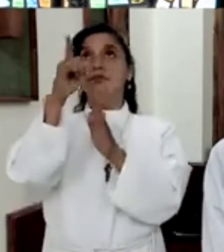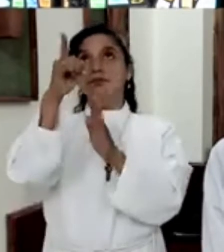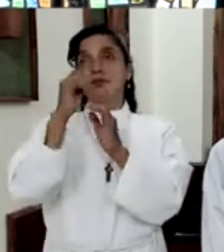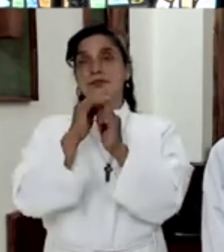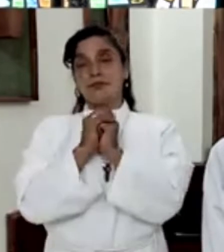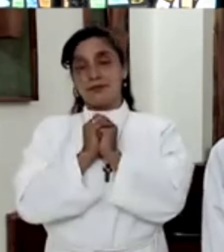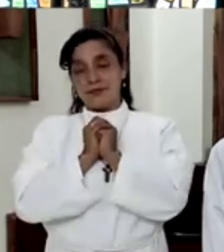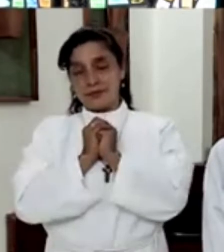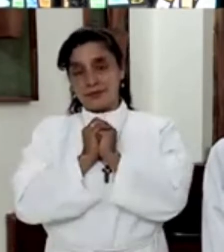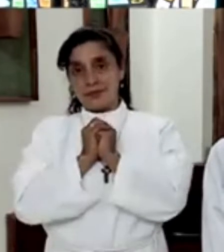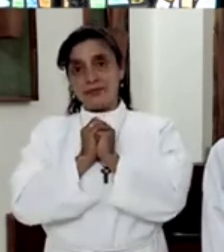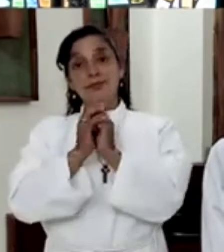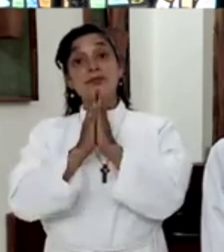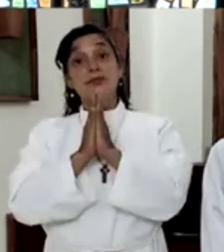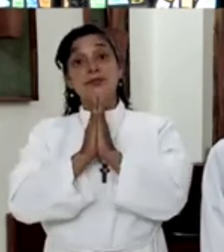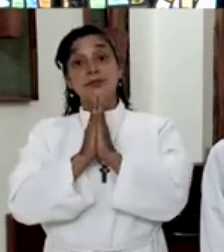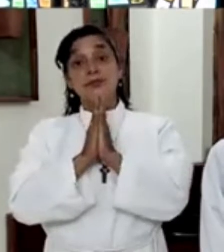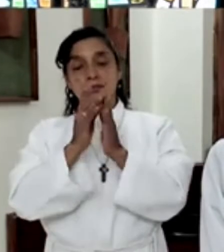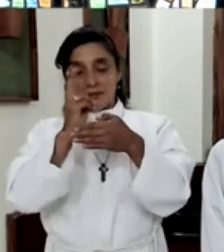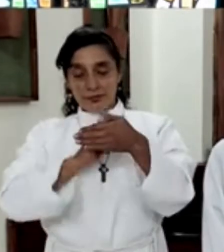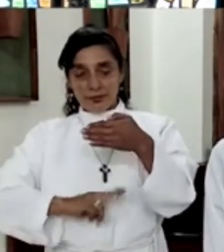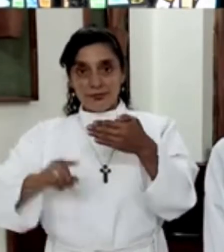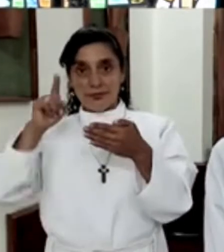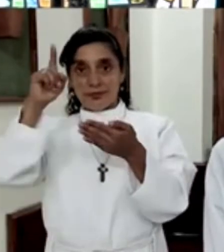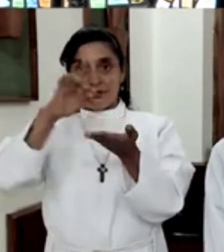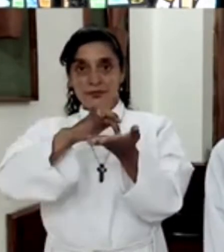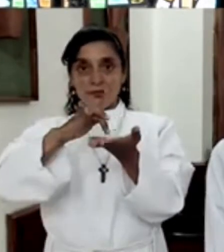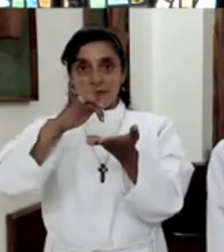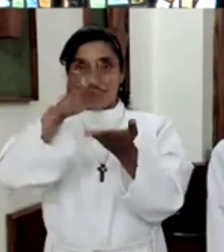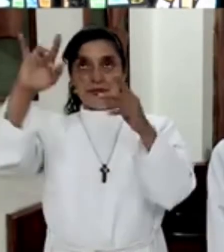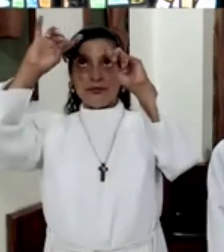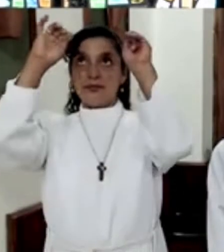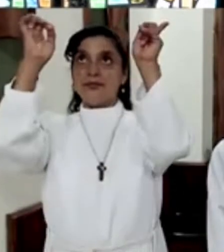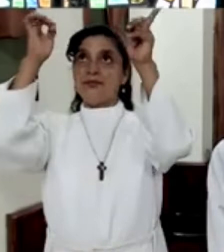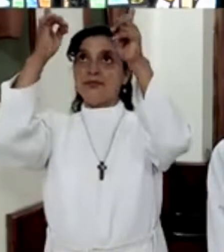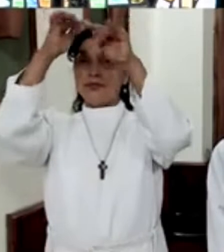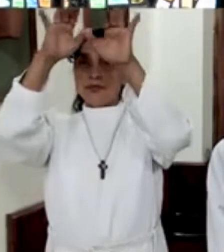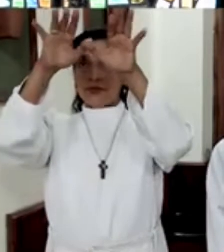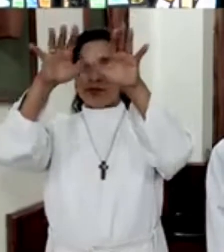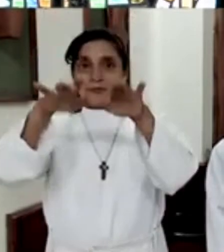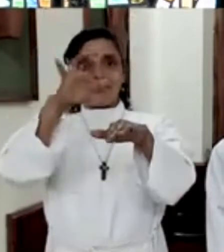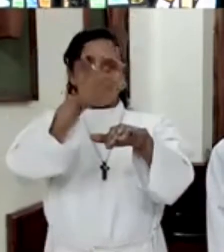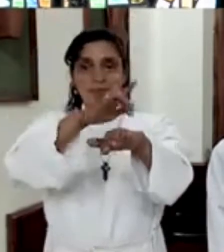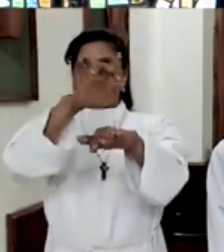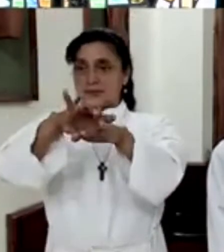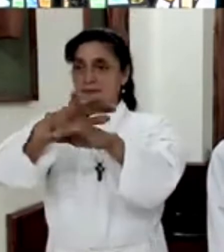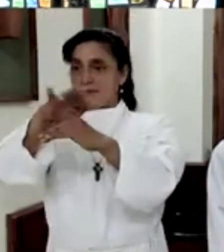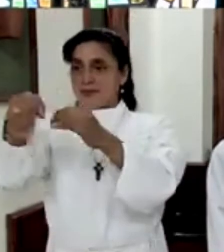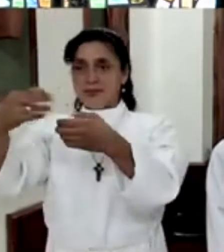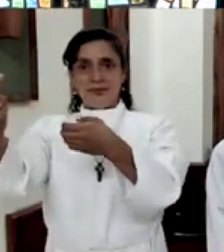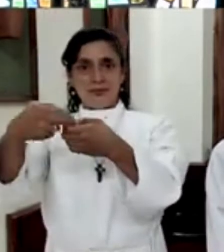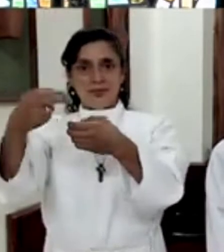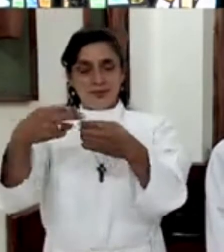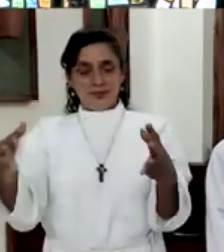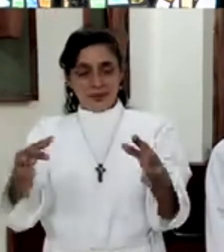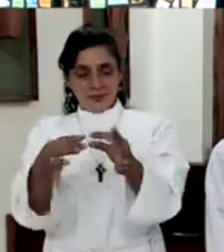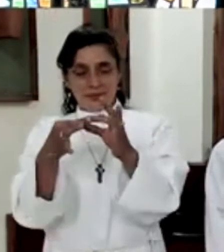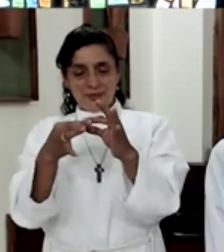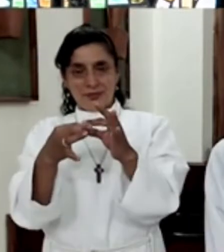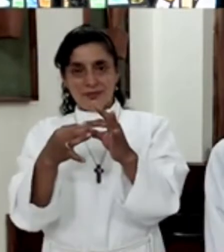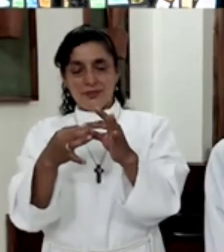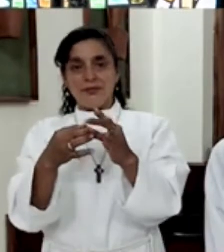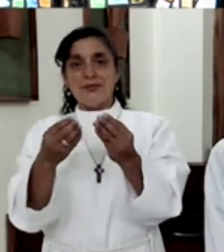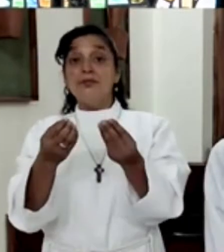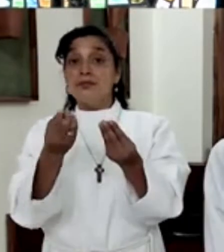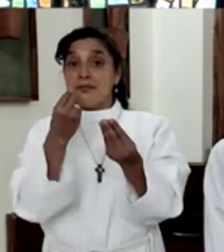tu presencia. Te pedimos humildemente que el Espíritu Santo congregue en la unidad a cuantos